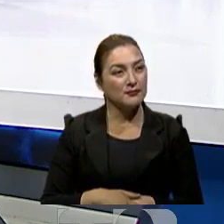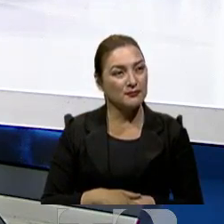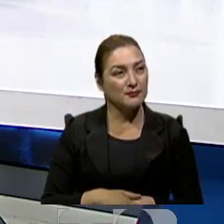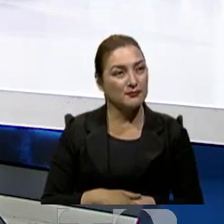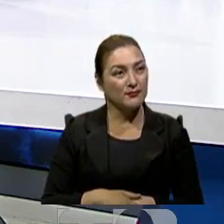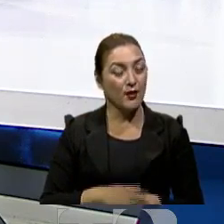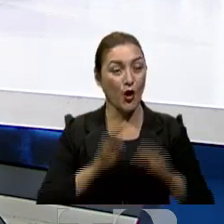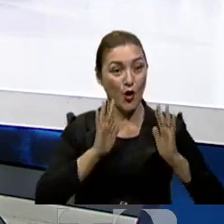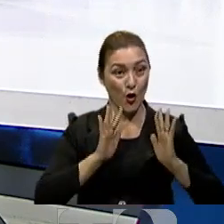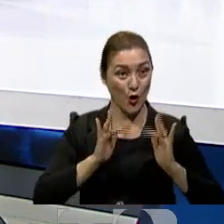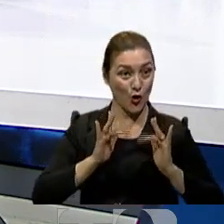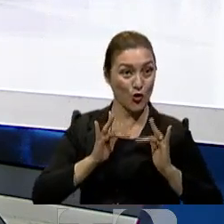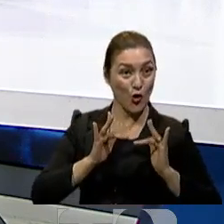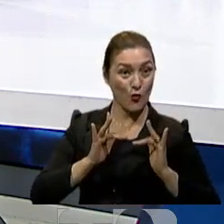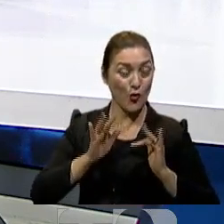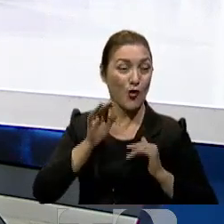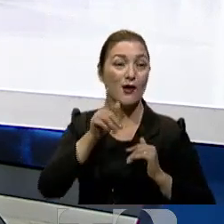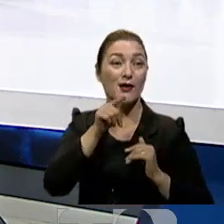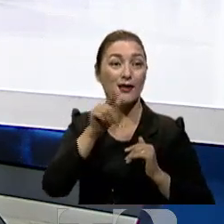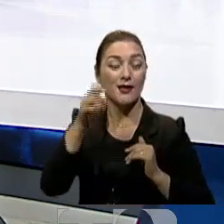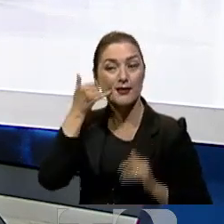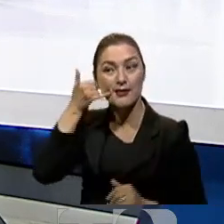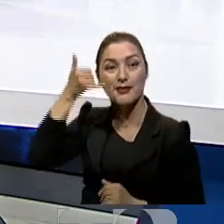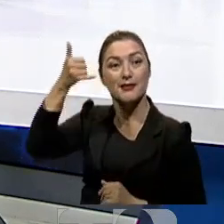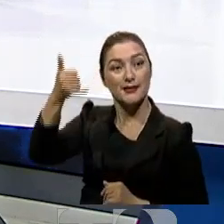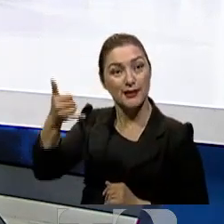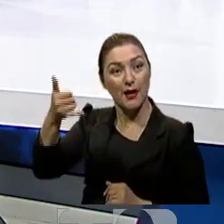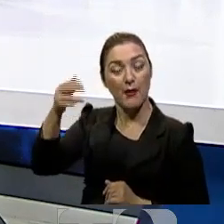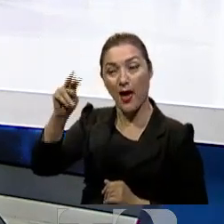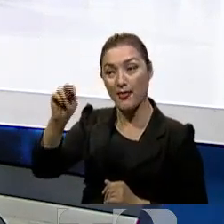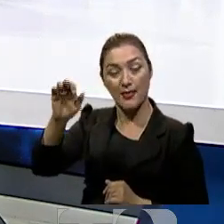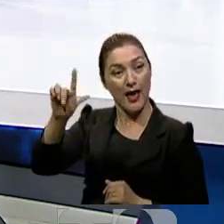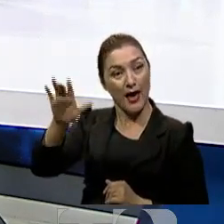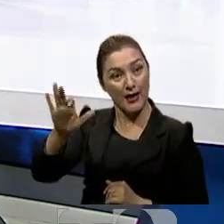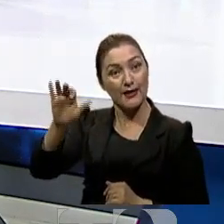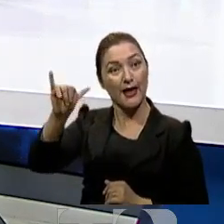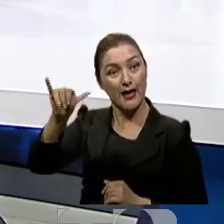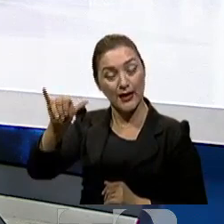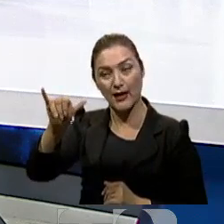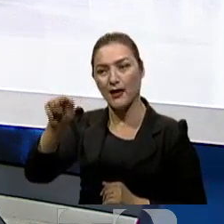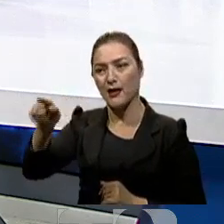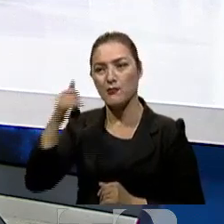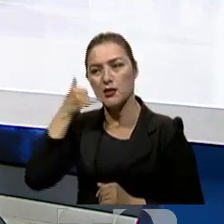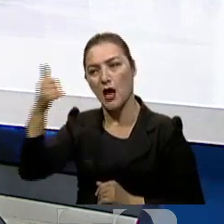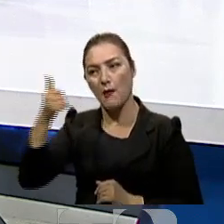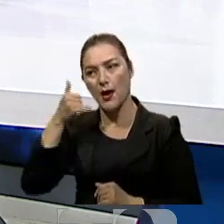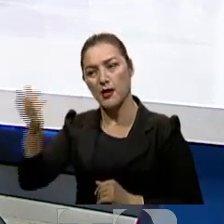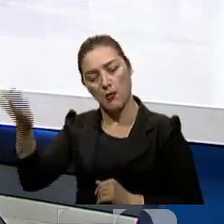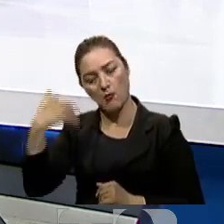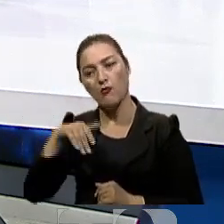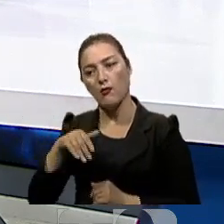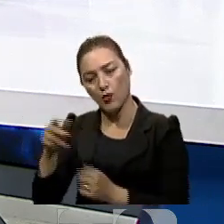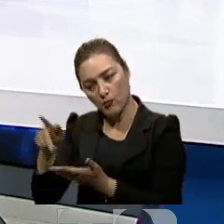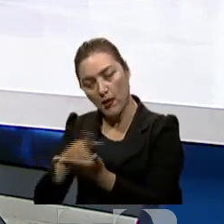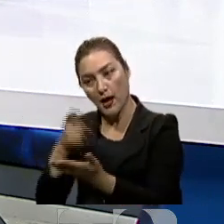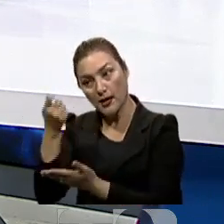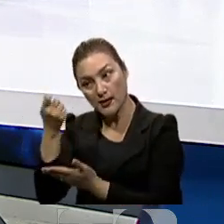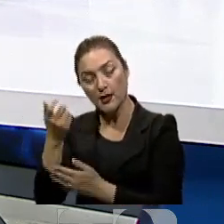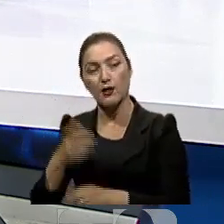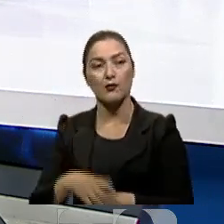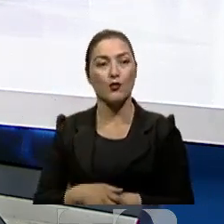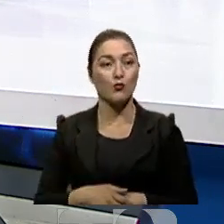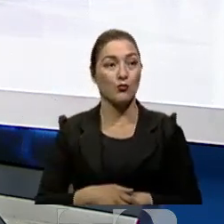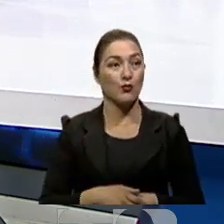supuesta novia del uniformado era quien estaba extorsionando a Natalie Jiménez. Seguramente con este reportaje muchas dudas van a